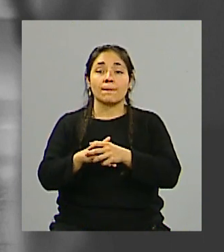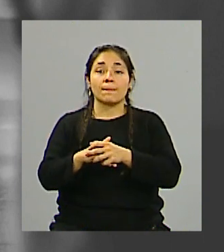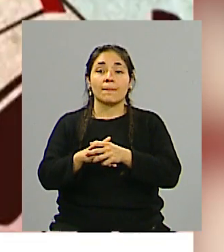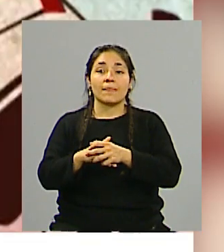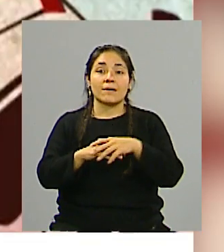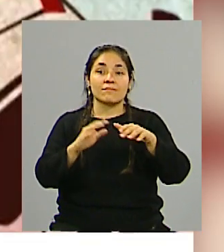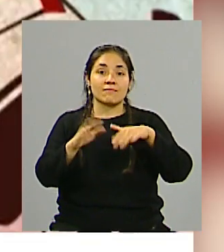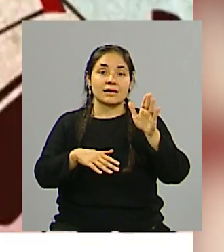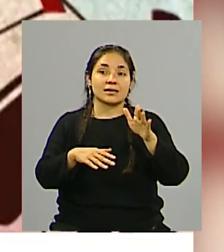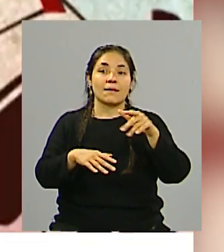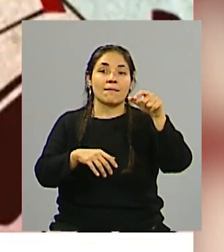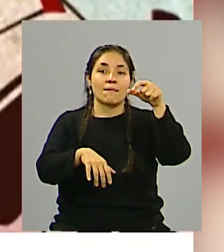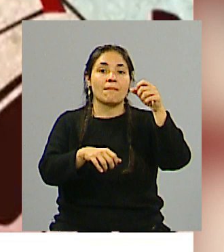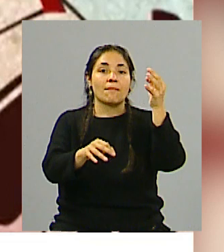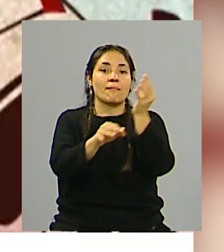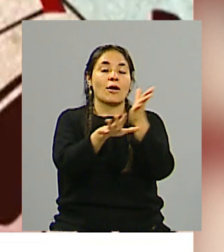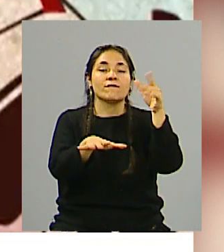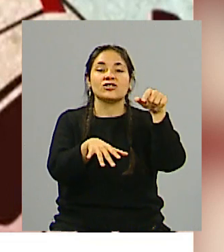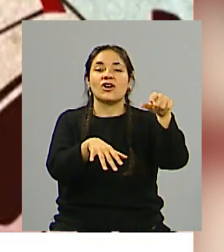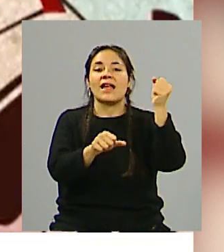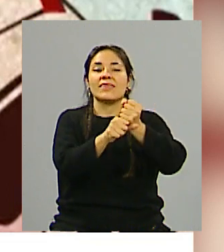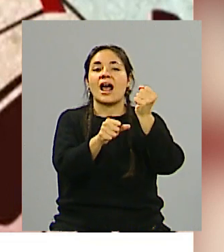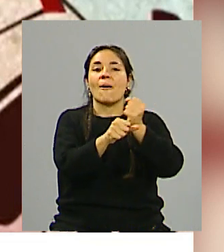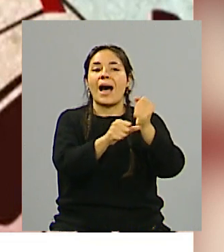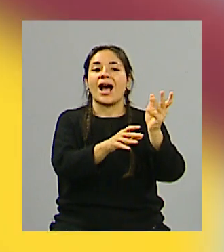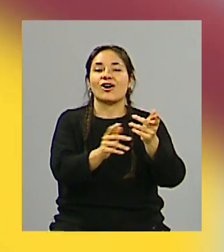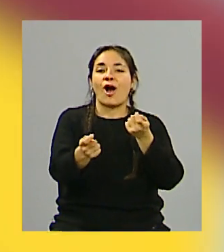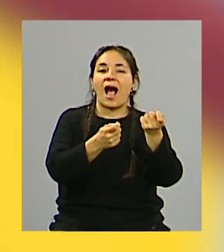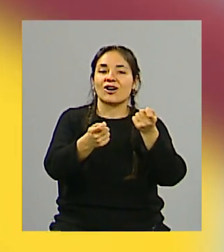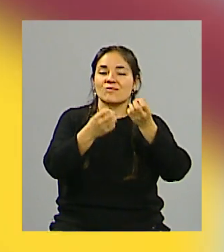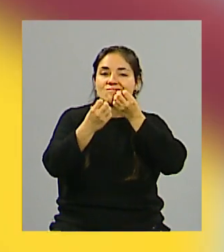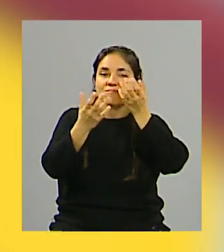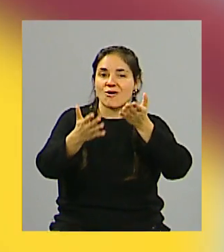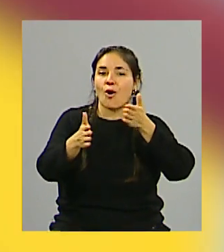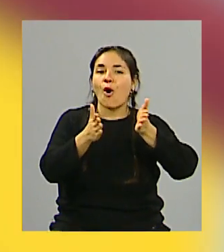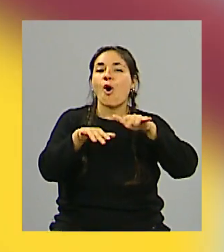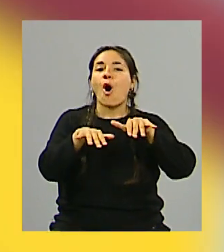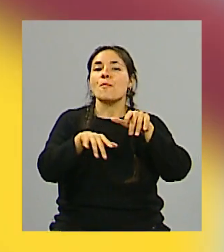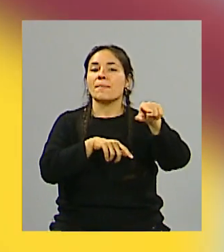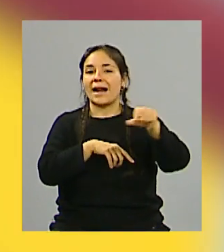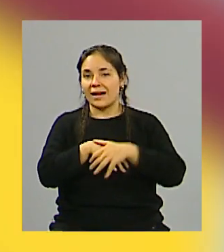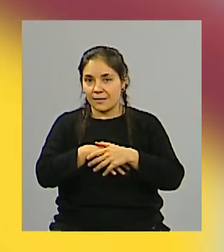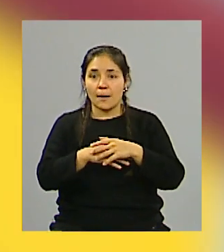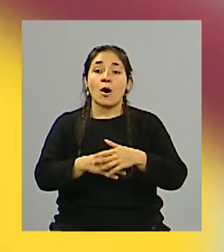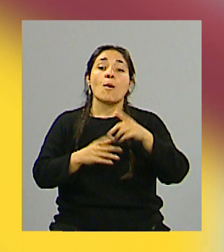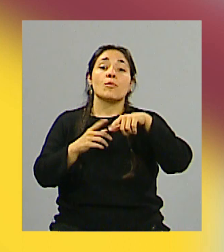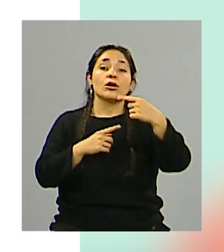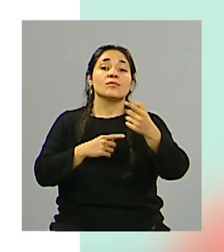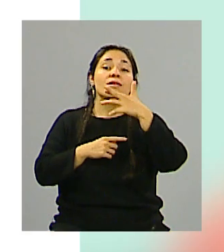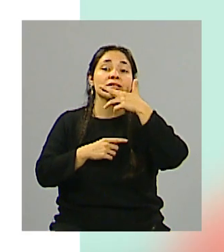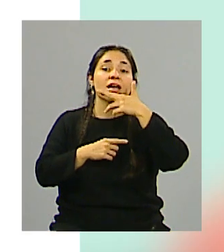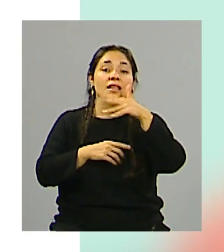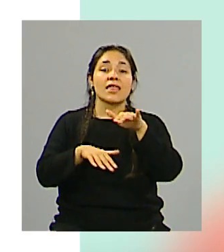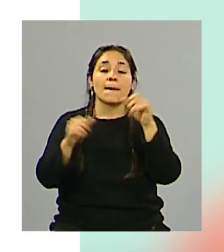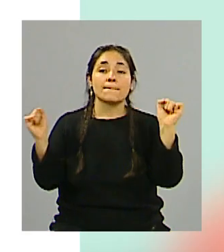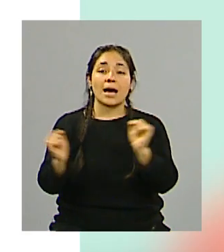laboral del profesional. Exacto, ¿sí? También tiene que ver con eso. Bueno, recordamos entonces, próximo 17 de mayo, ¿a partir de qué hora ahí en la explanada de la